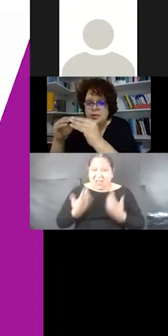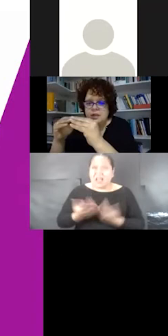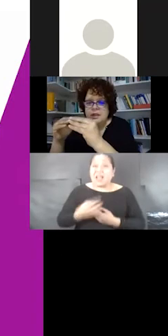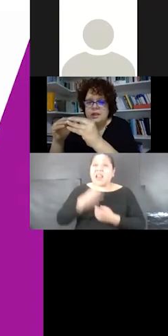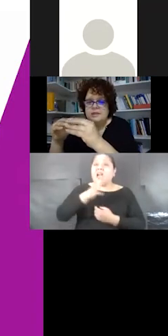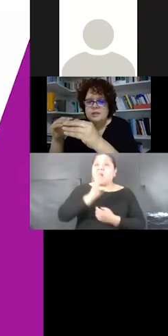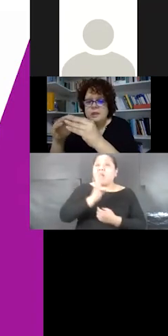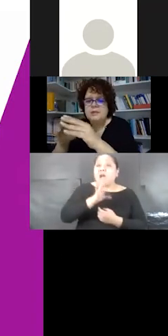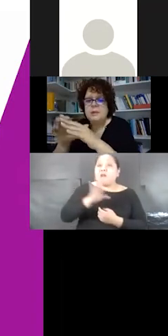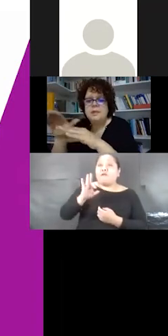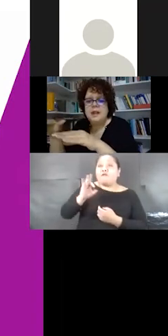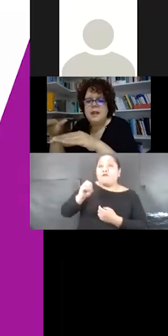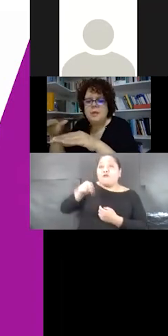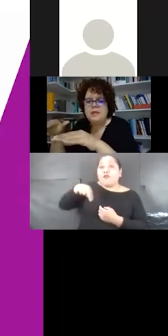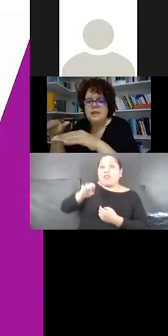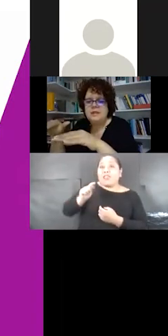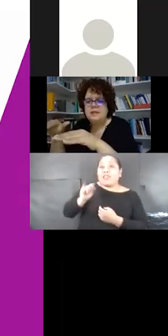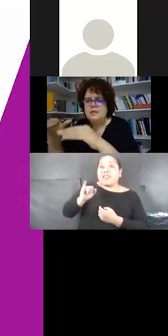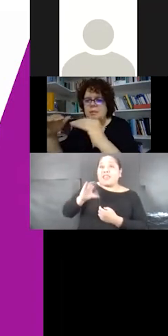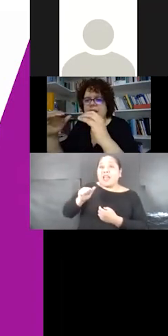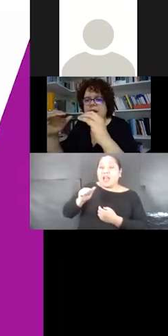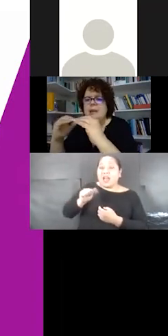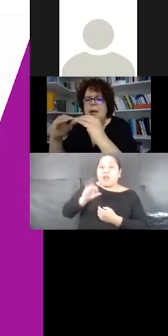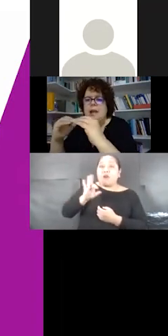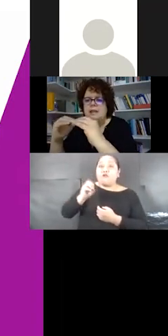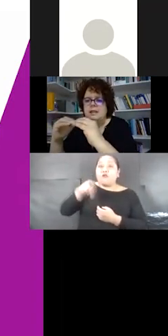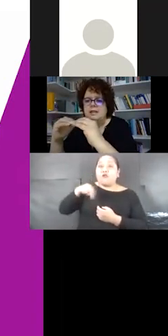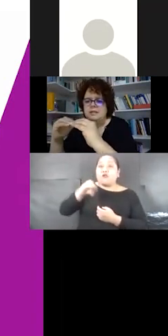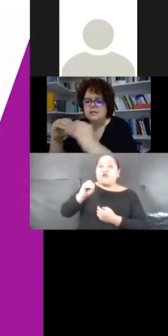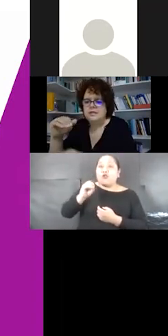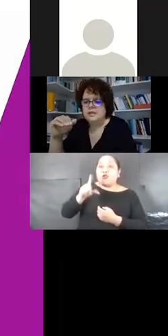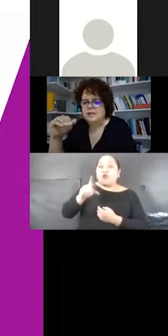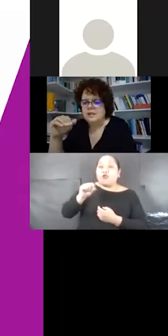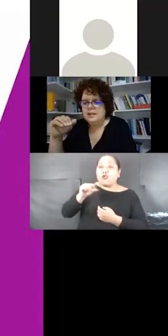principios se observan también en la lengua de señas, de una manera equivalente, ¿no?